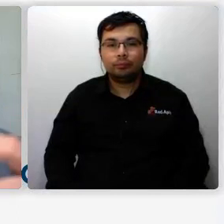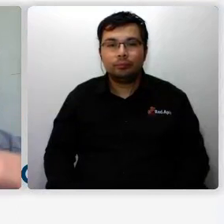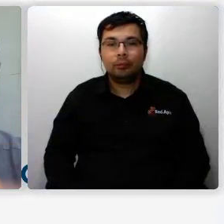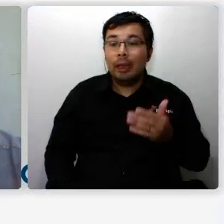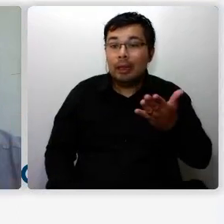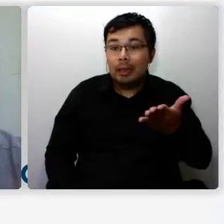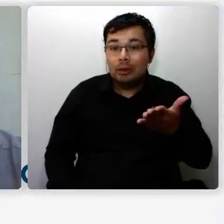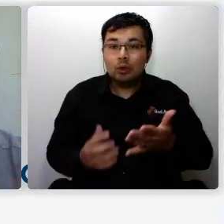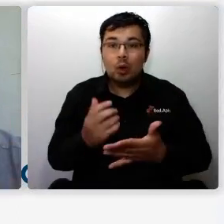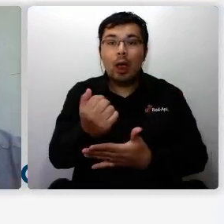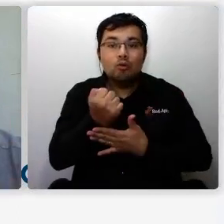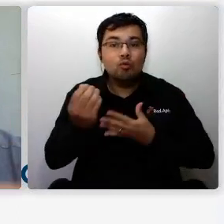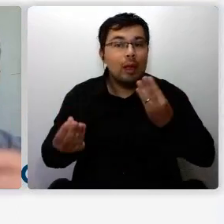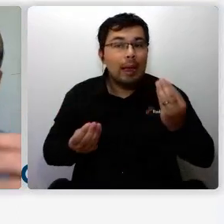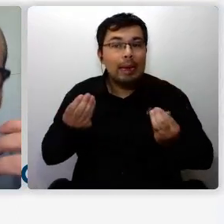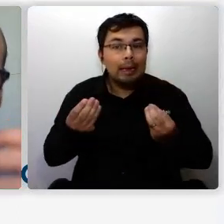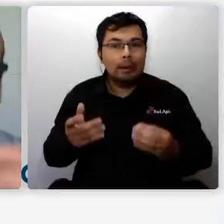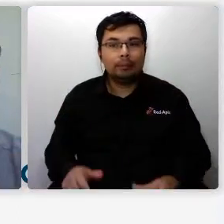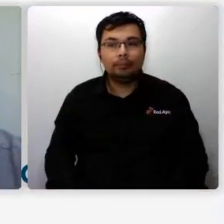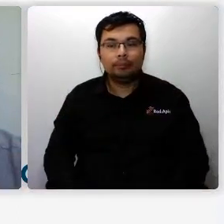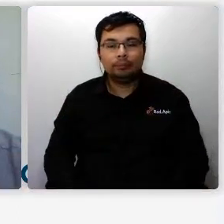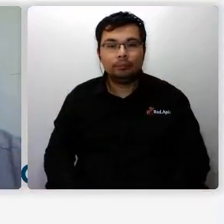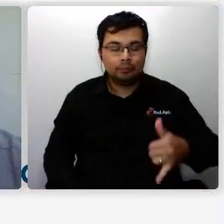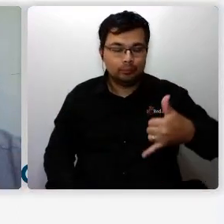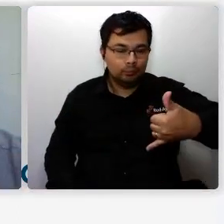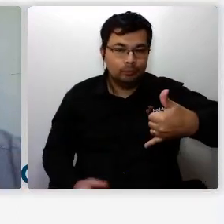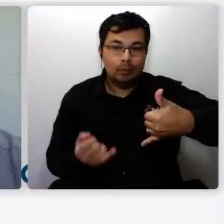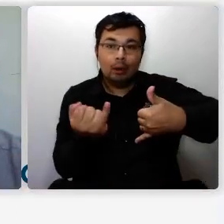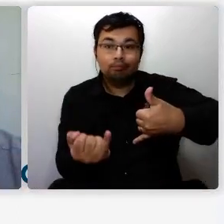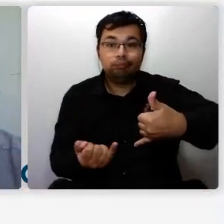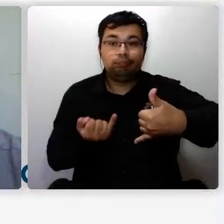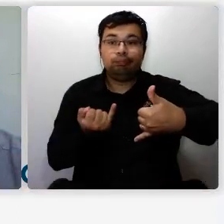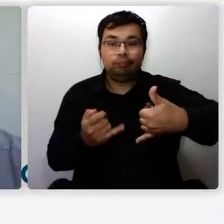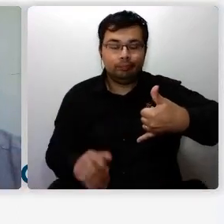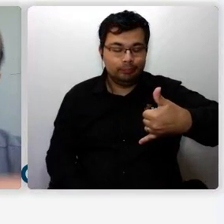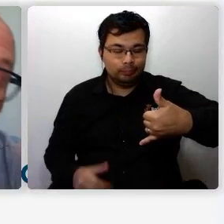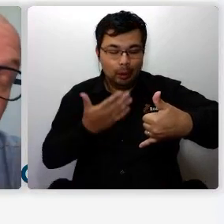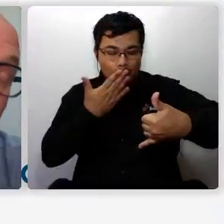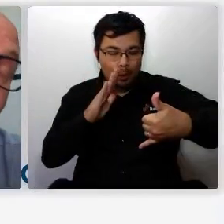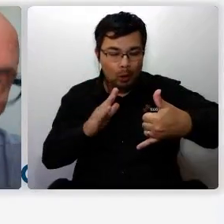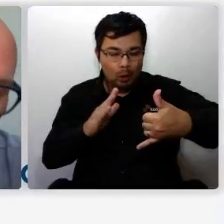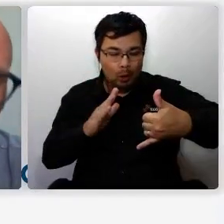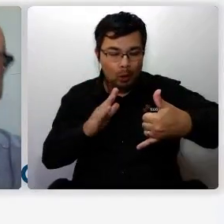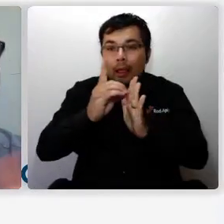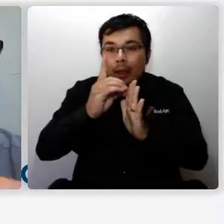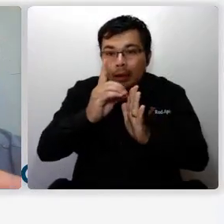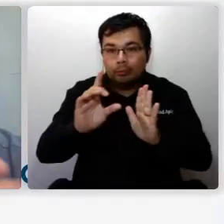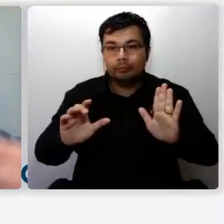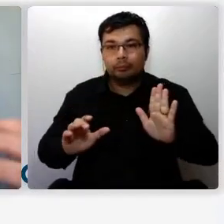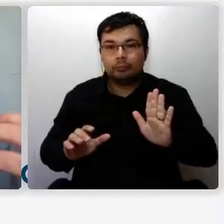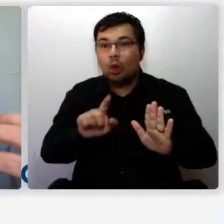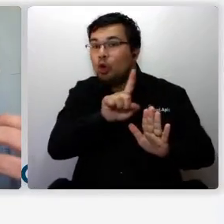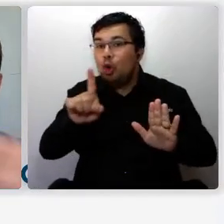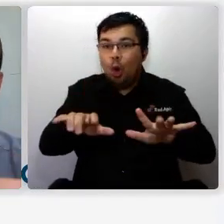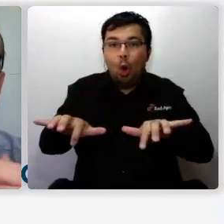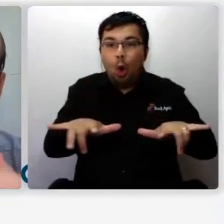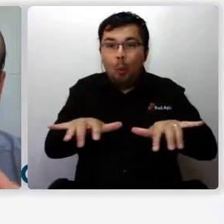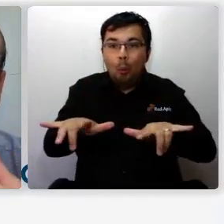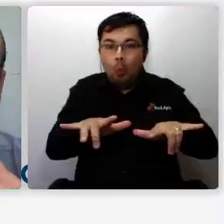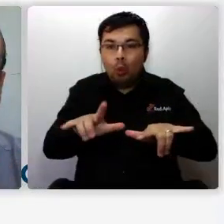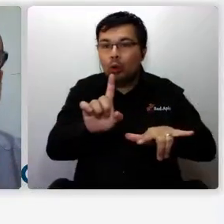internet a ese dispositivo. El webinar se puede ver de otro dispositivo que no sea un computador, más chiquitito, pero se puede ver. Entonces,